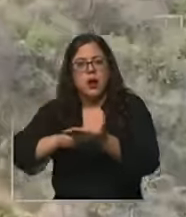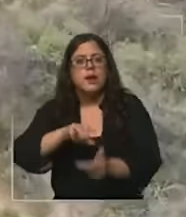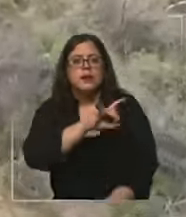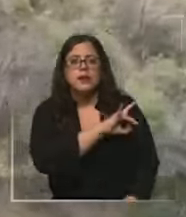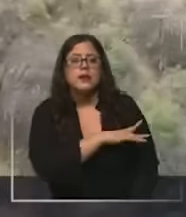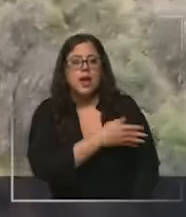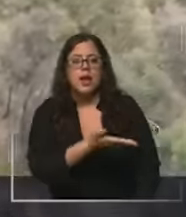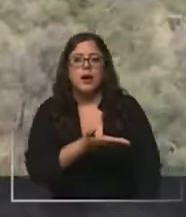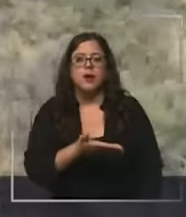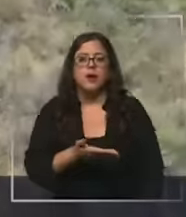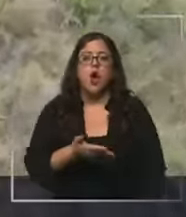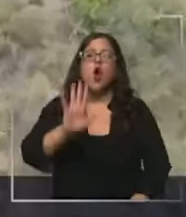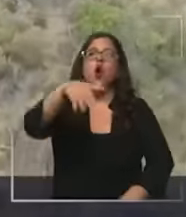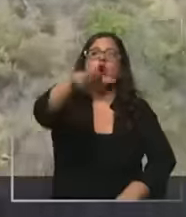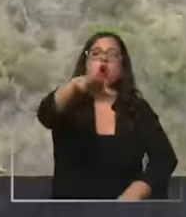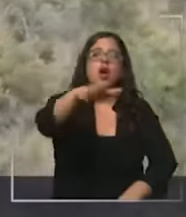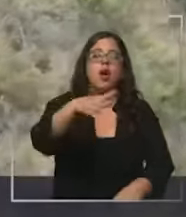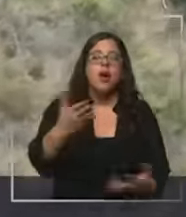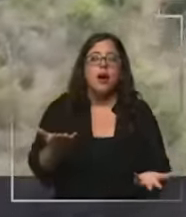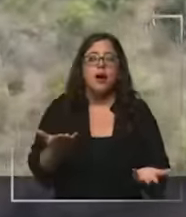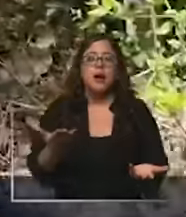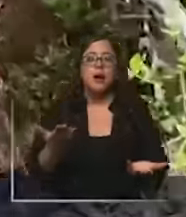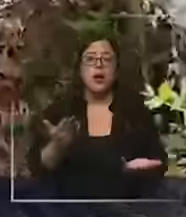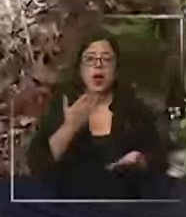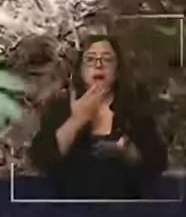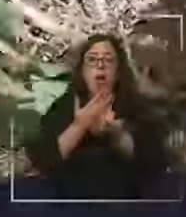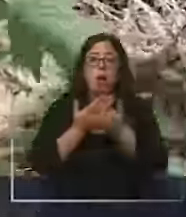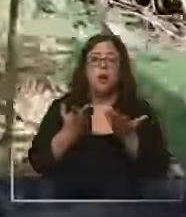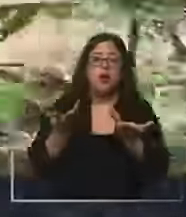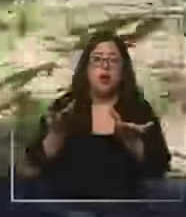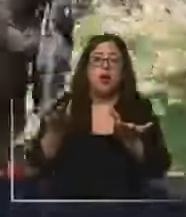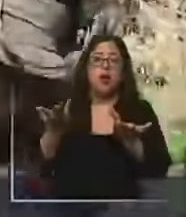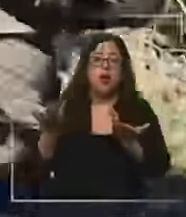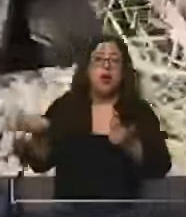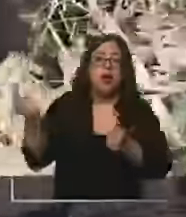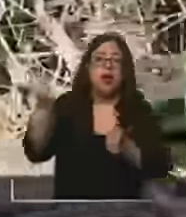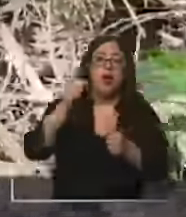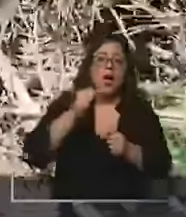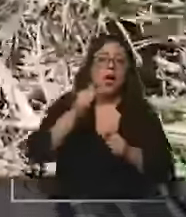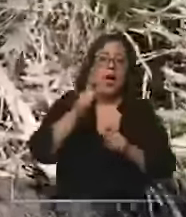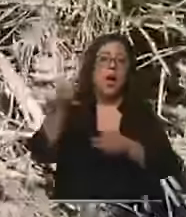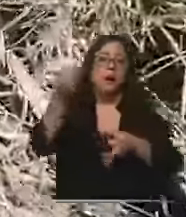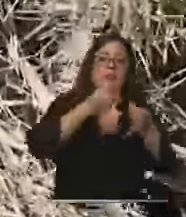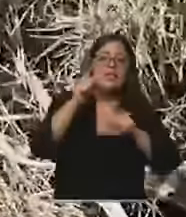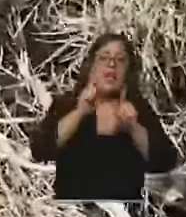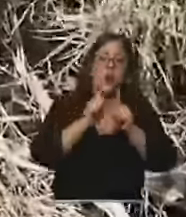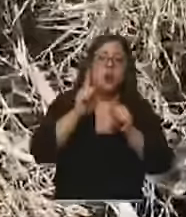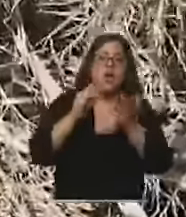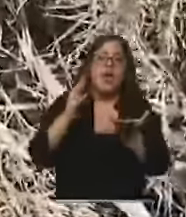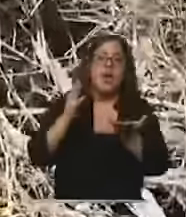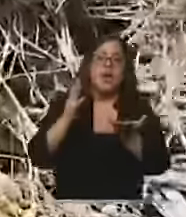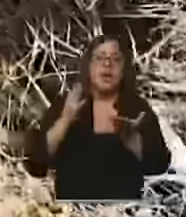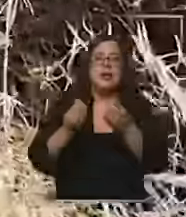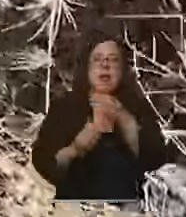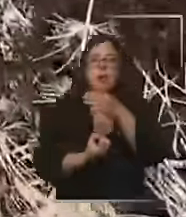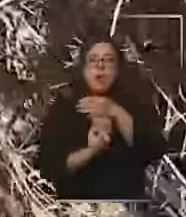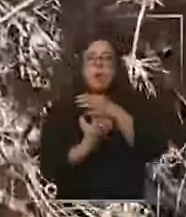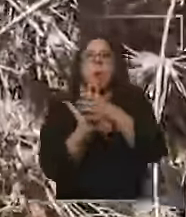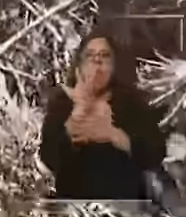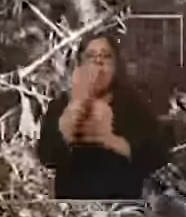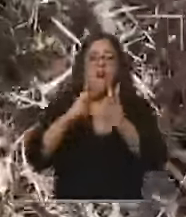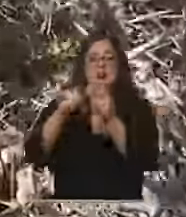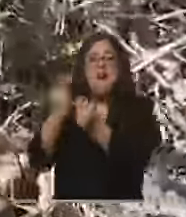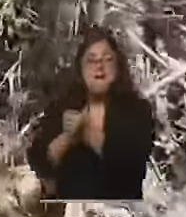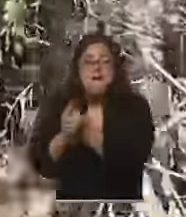Chile. Bueno, oiga, cuando bajen a ver si me dicen que hay alguna que está de soporte, po. Clan familiar que adquirió